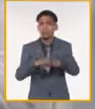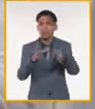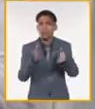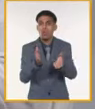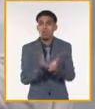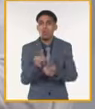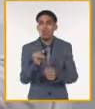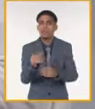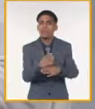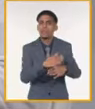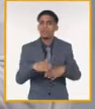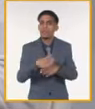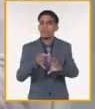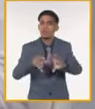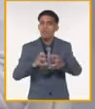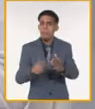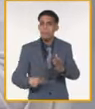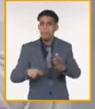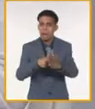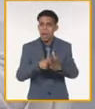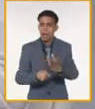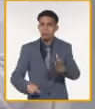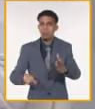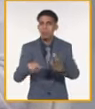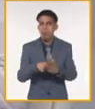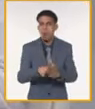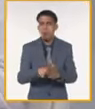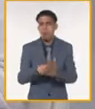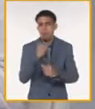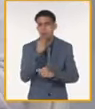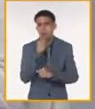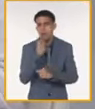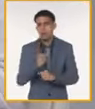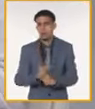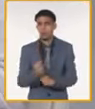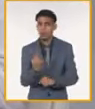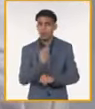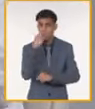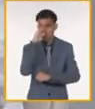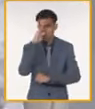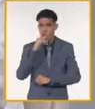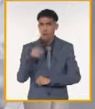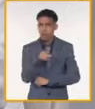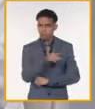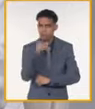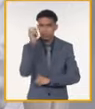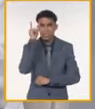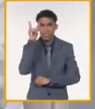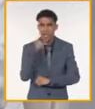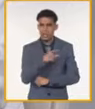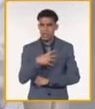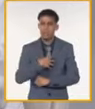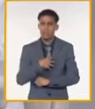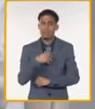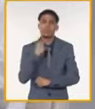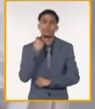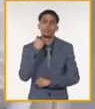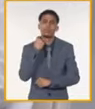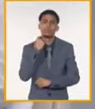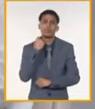las patentes las propiedades y con poquitos recursos claro nosotros tenemos experiencia de también de la de los años en que se